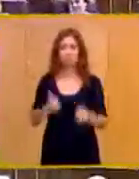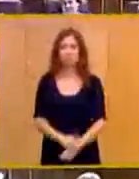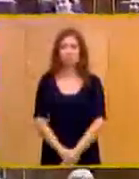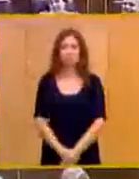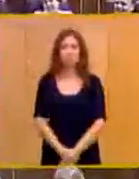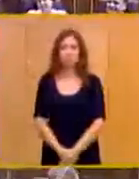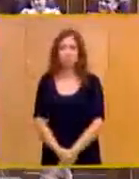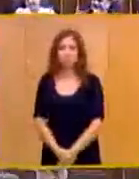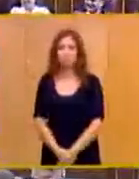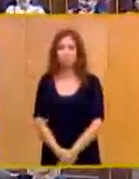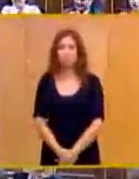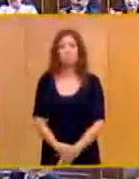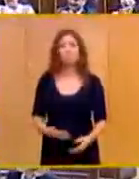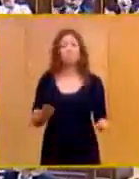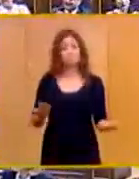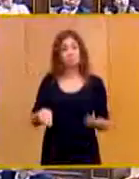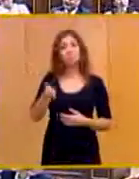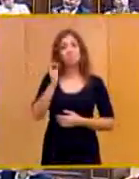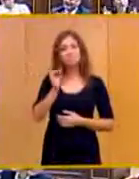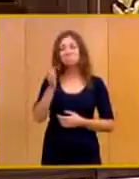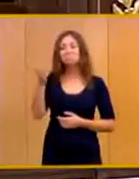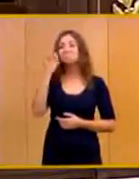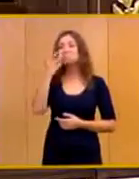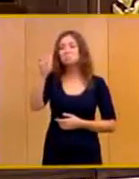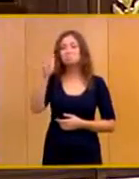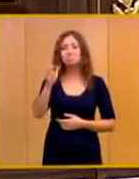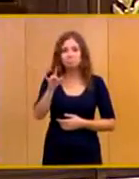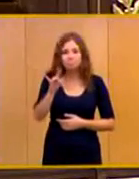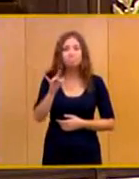Es verdad que había una medida original.